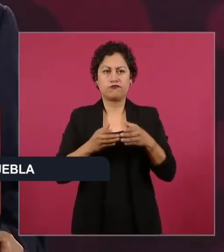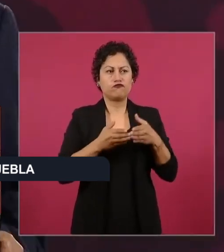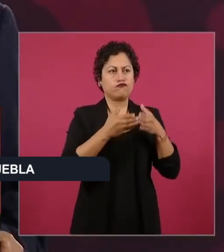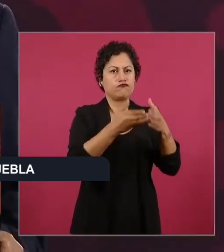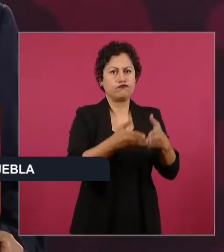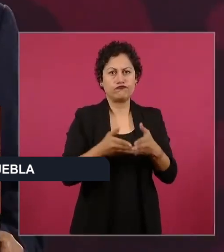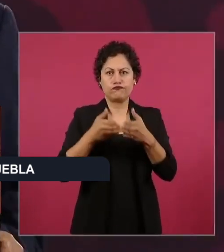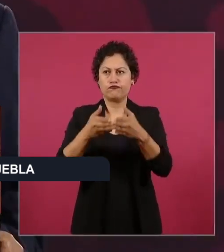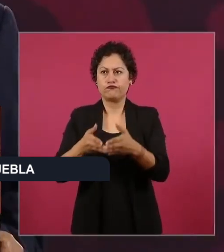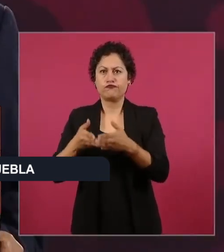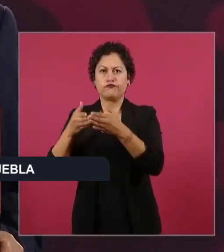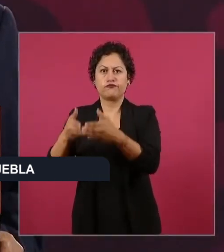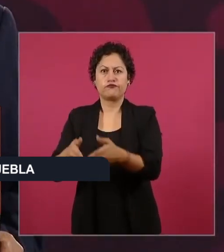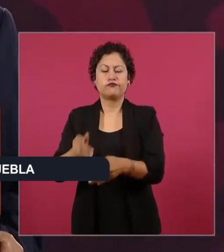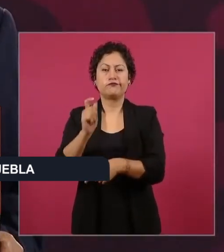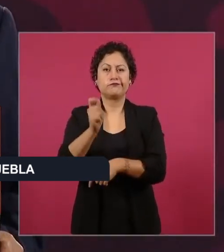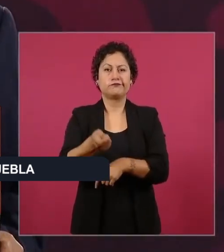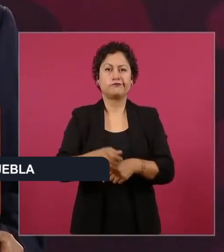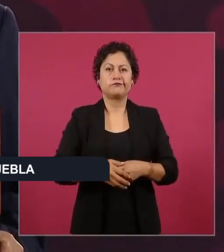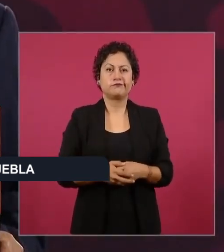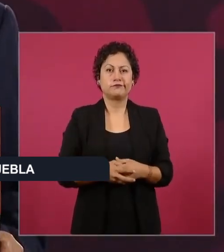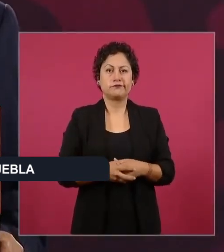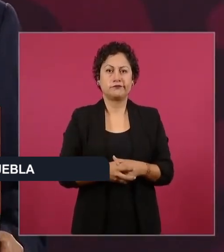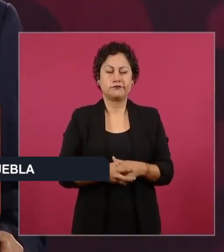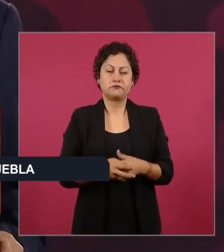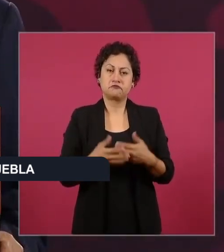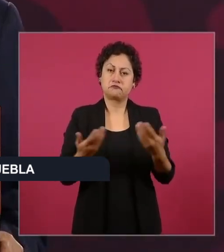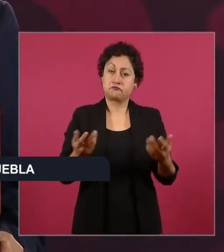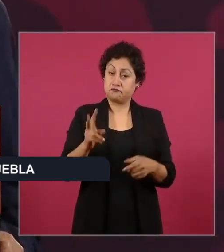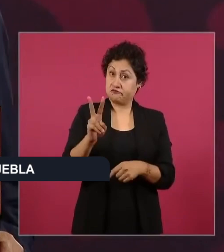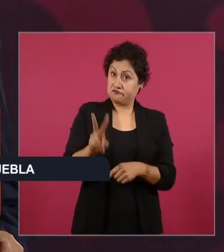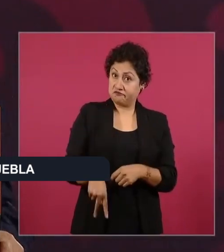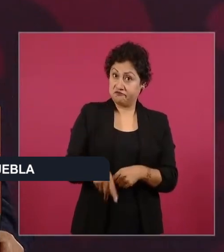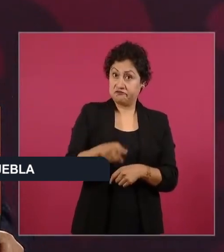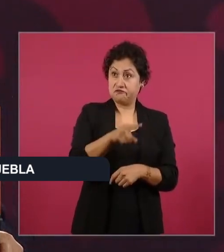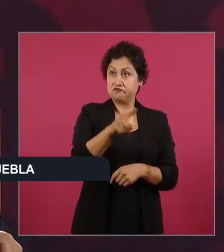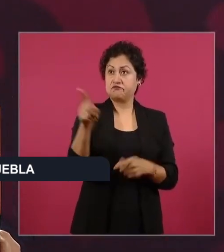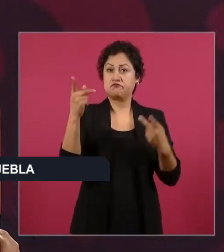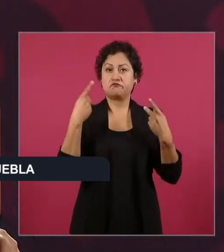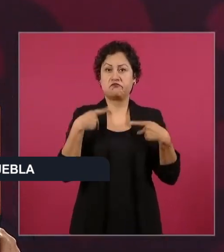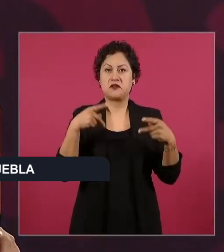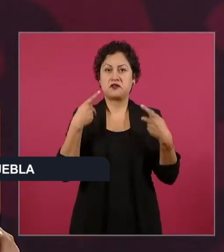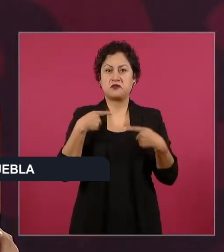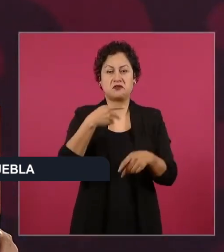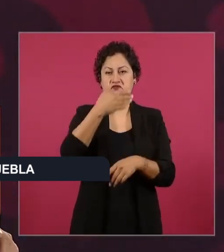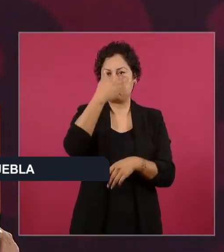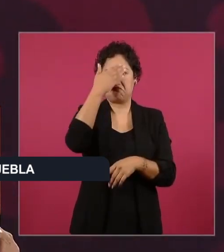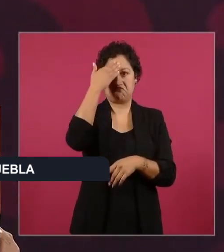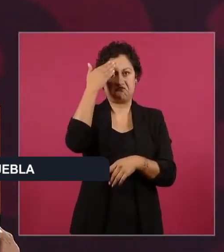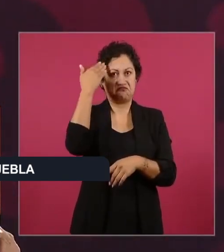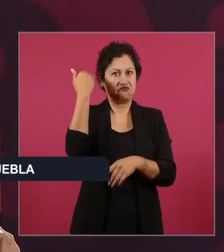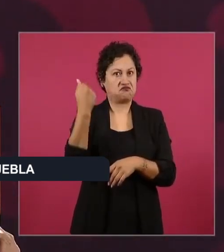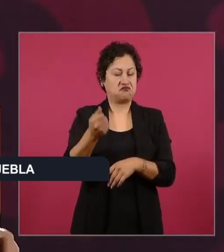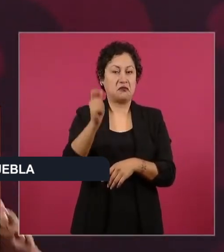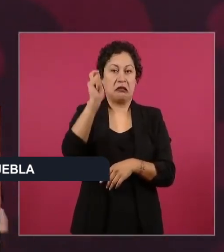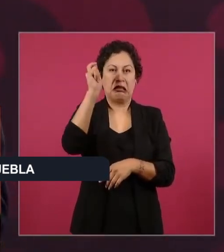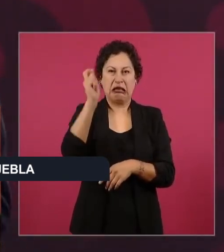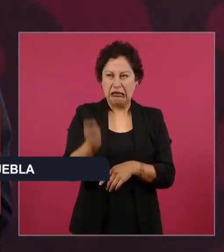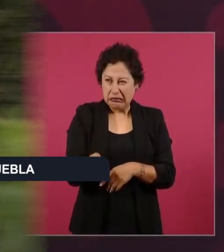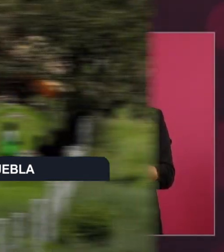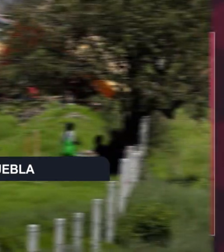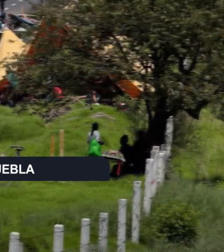campesinos a tener confianza en que el acuerdo se respetará el acuerdo incluye el reconocimiento del daño causado a los